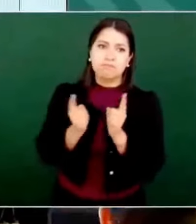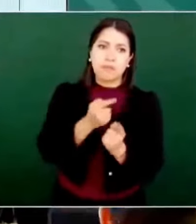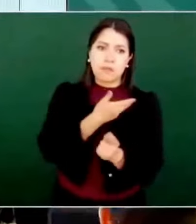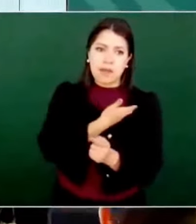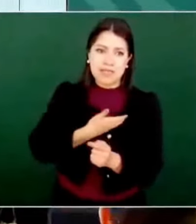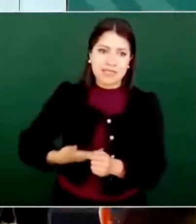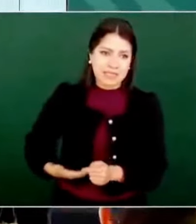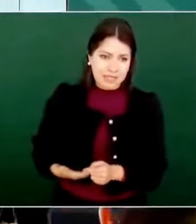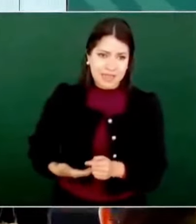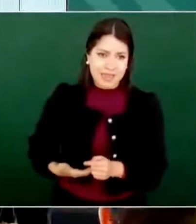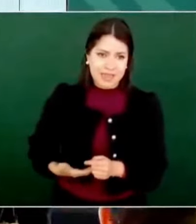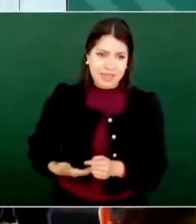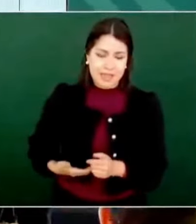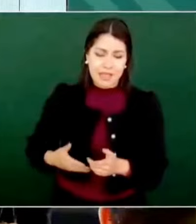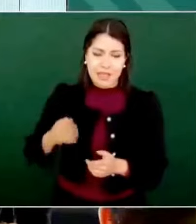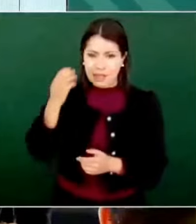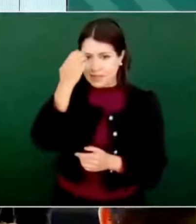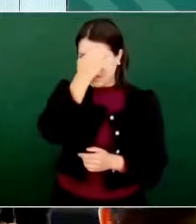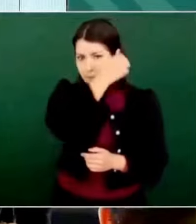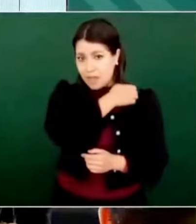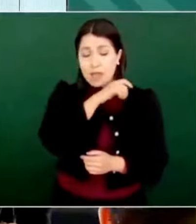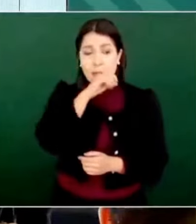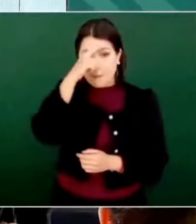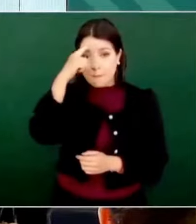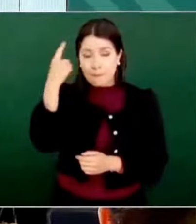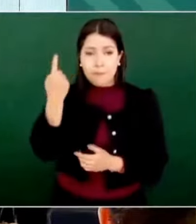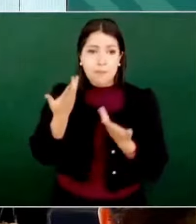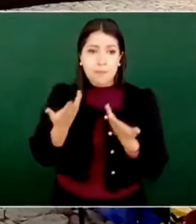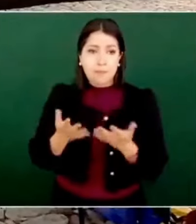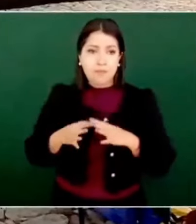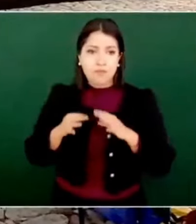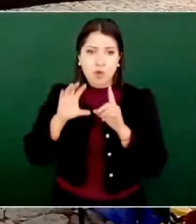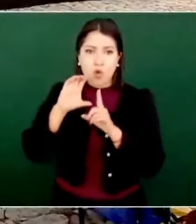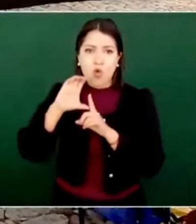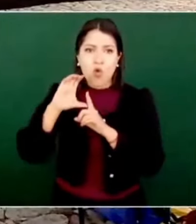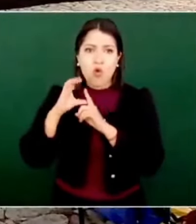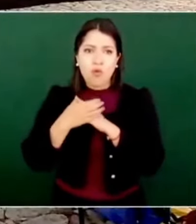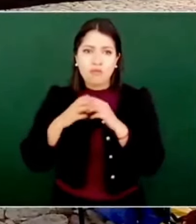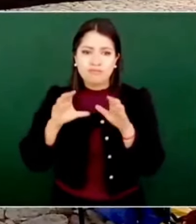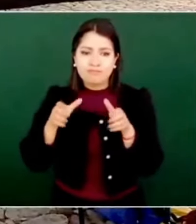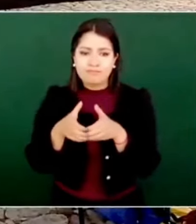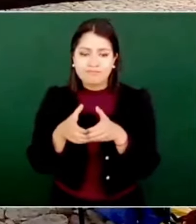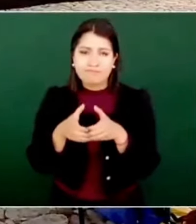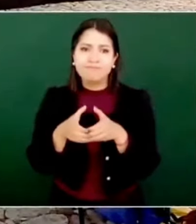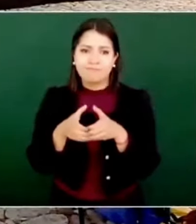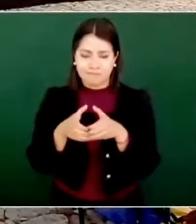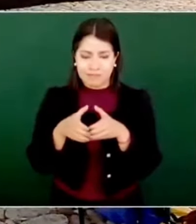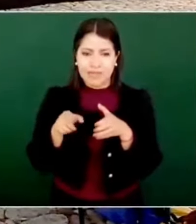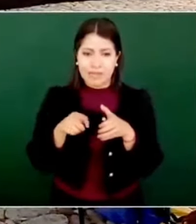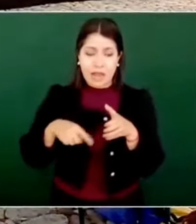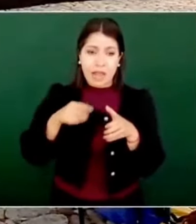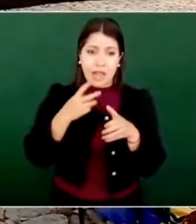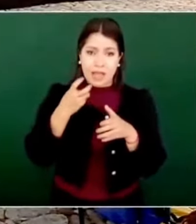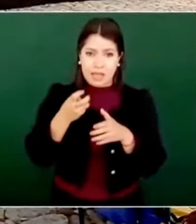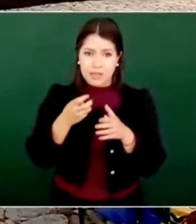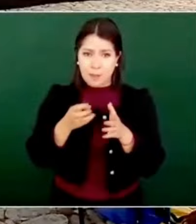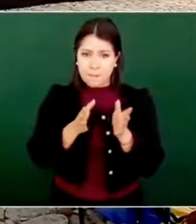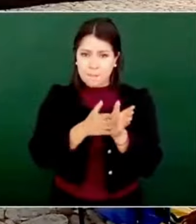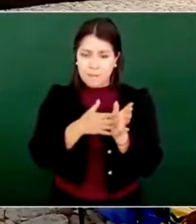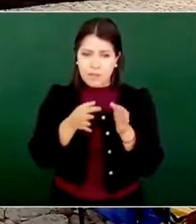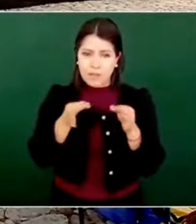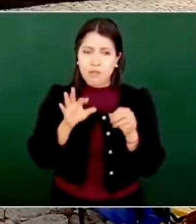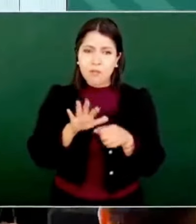Peña para formar una comisión hay un adendum a este documento porque